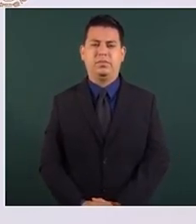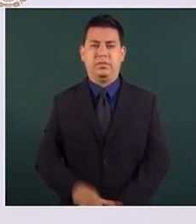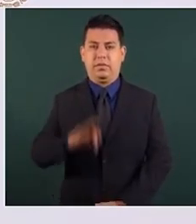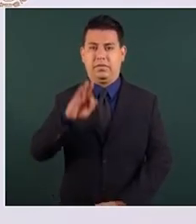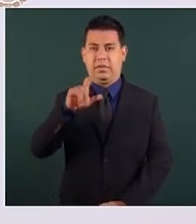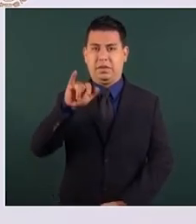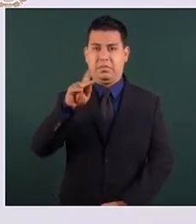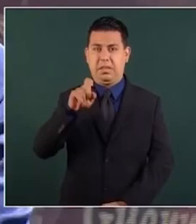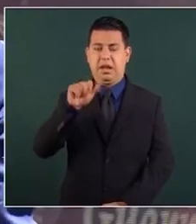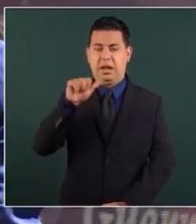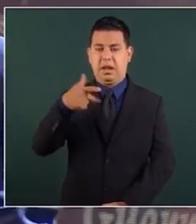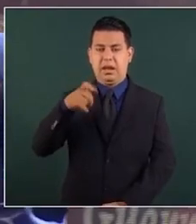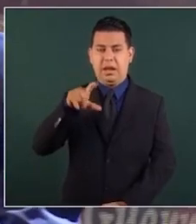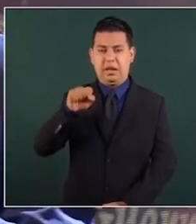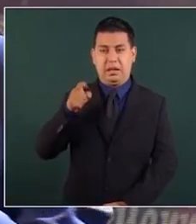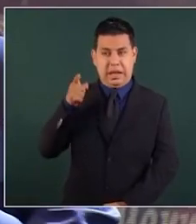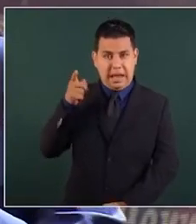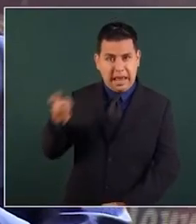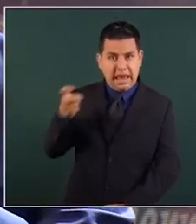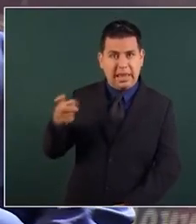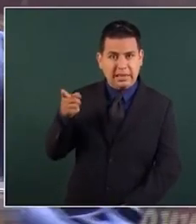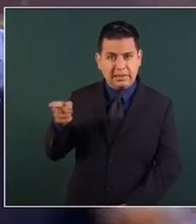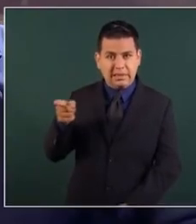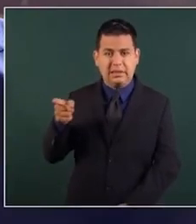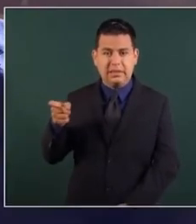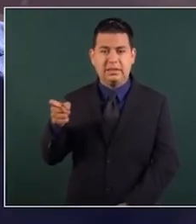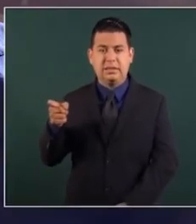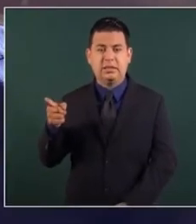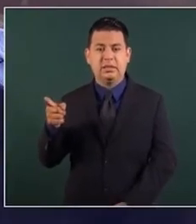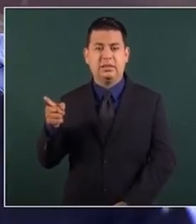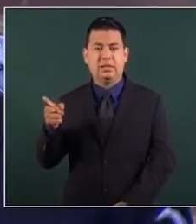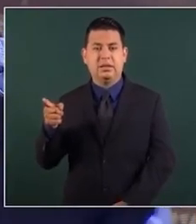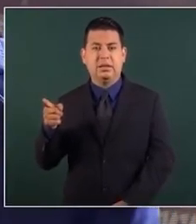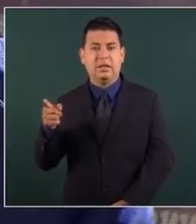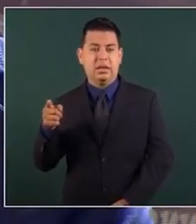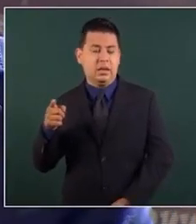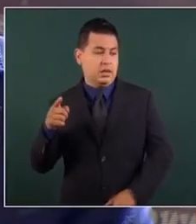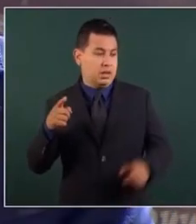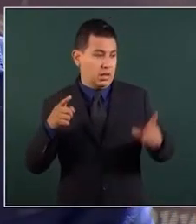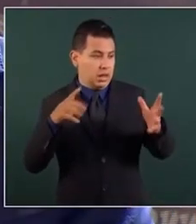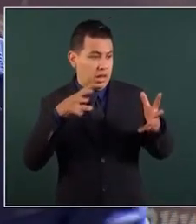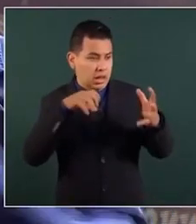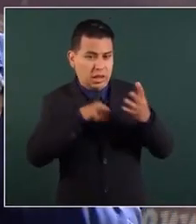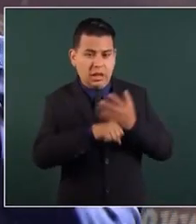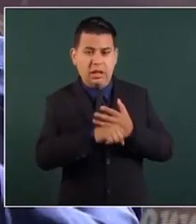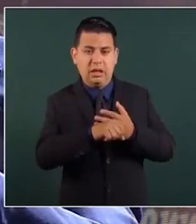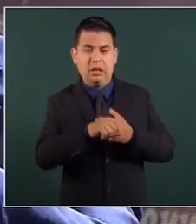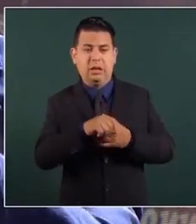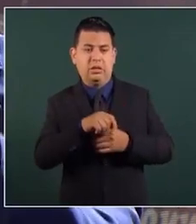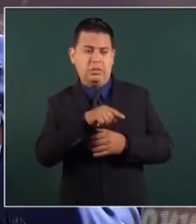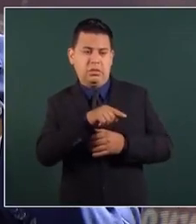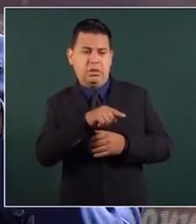Felipe Ángeles, se le dice, a usted no, general, por el